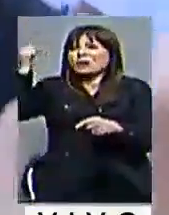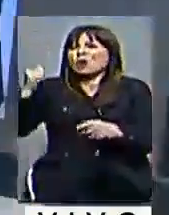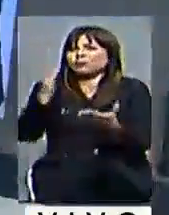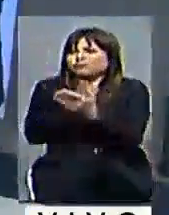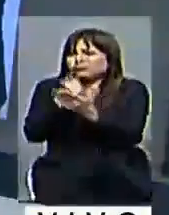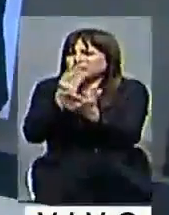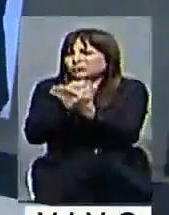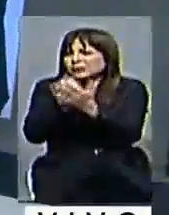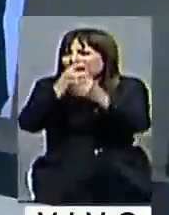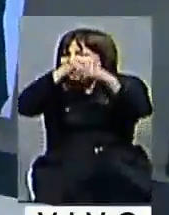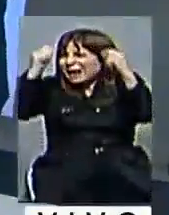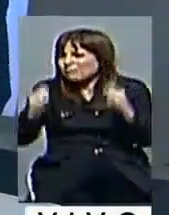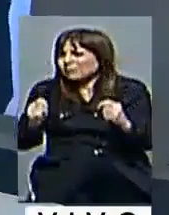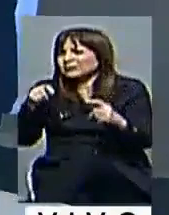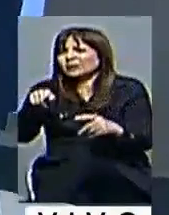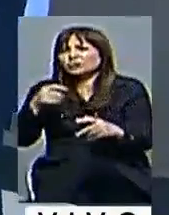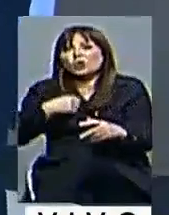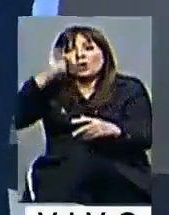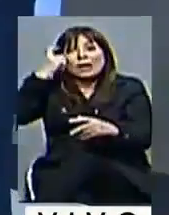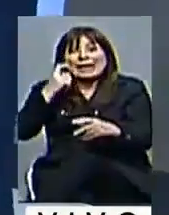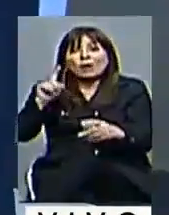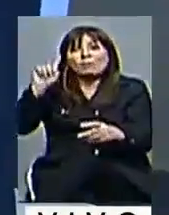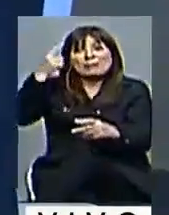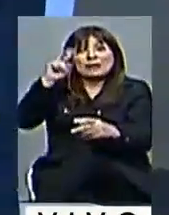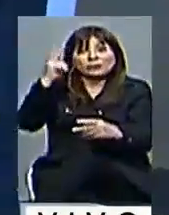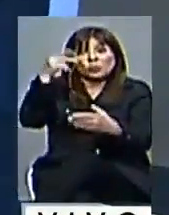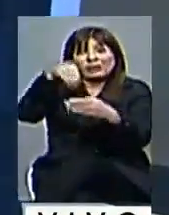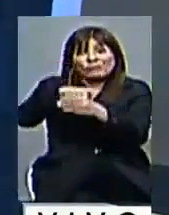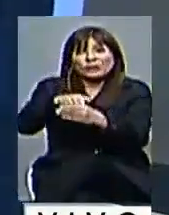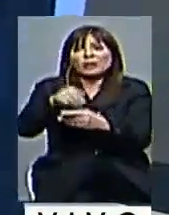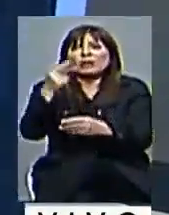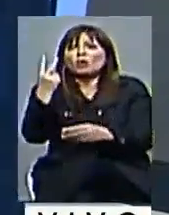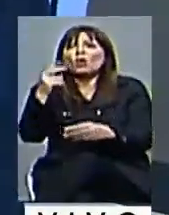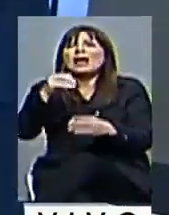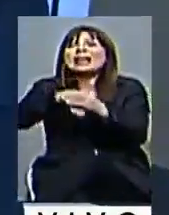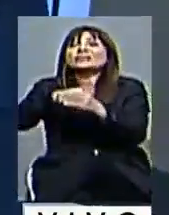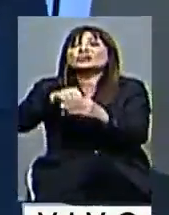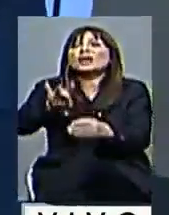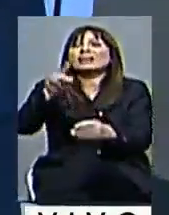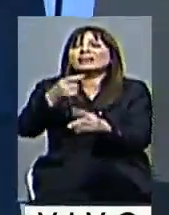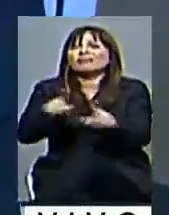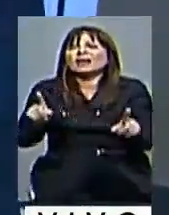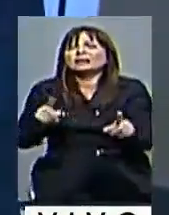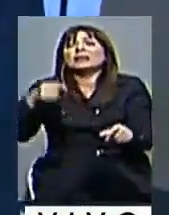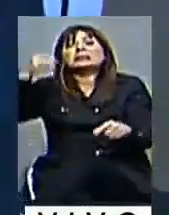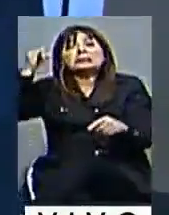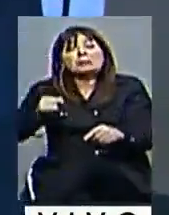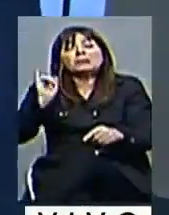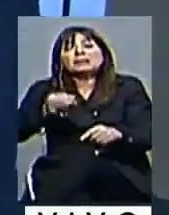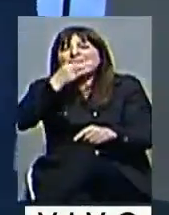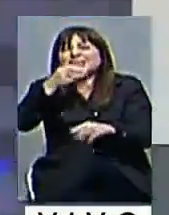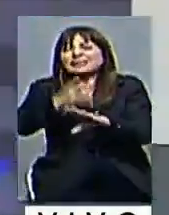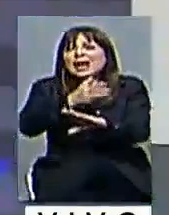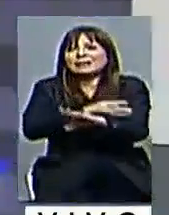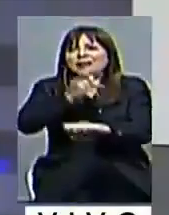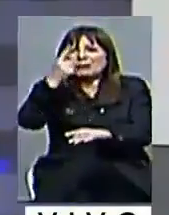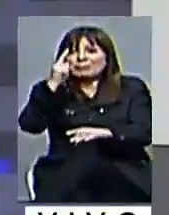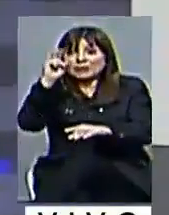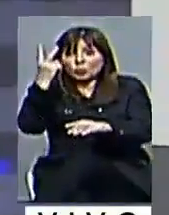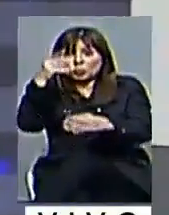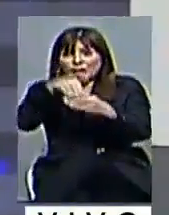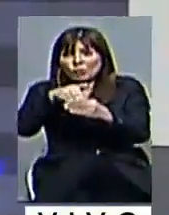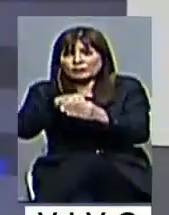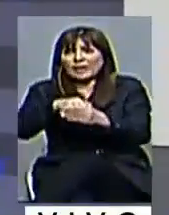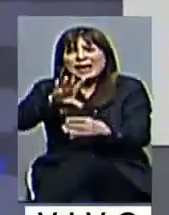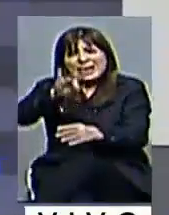sea, como nunca antes, la primera y la segunda vuelta fueron dos elecciones distintas, porque siempre se decía antes que la primera y la segunda vuelta